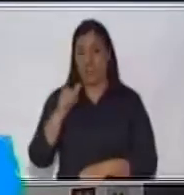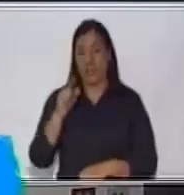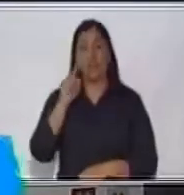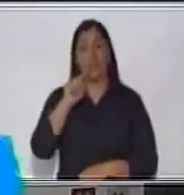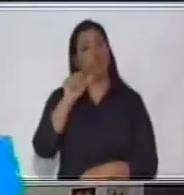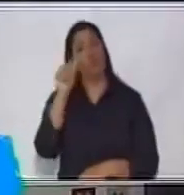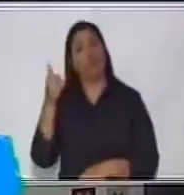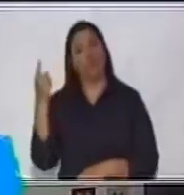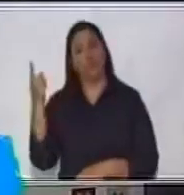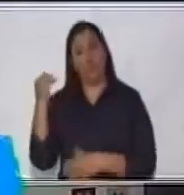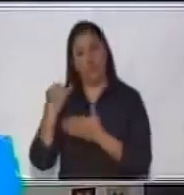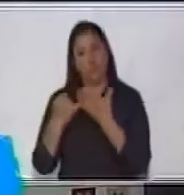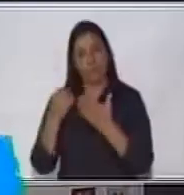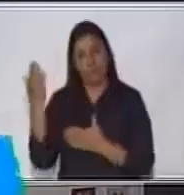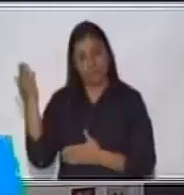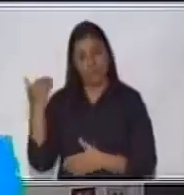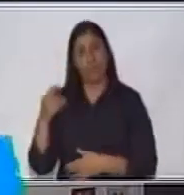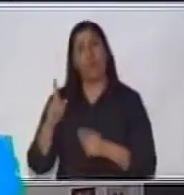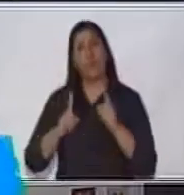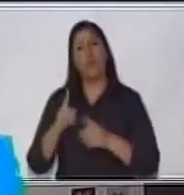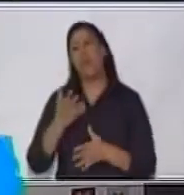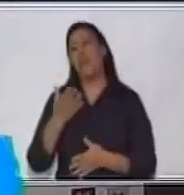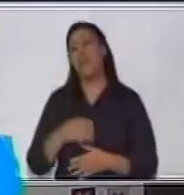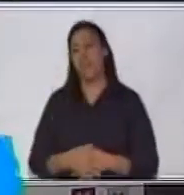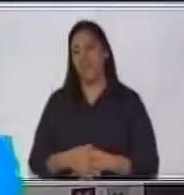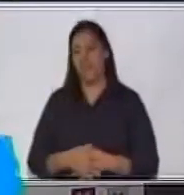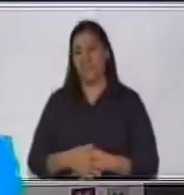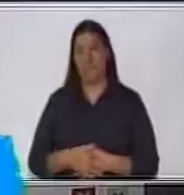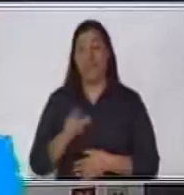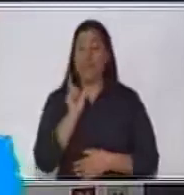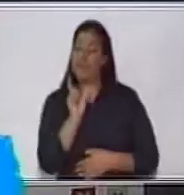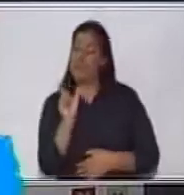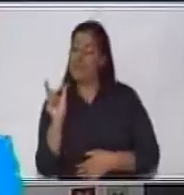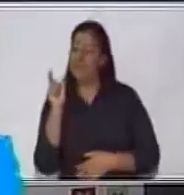siguiente. Tiene la sílaba Y.